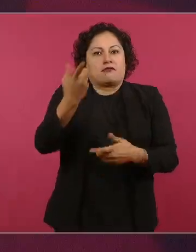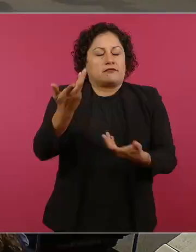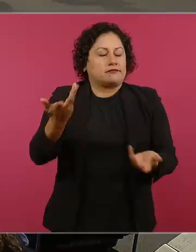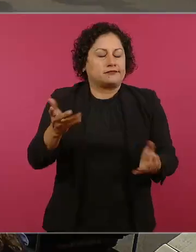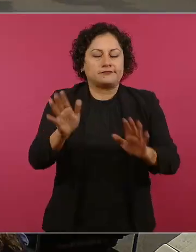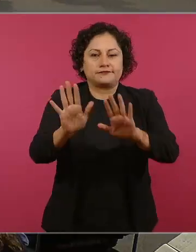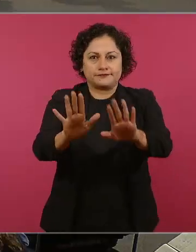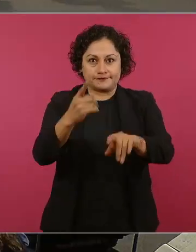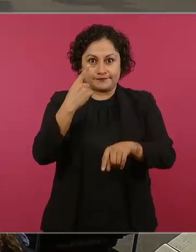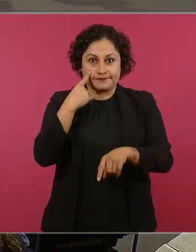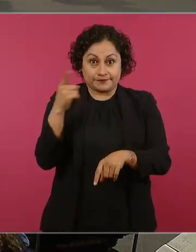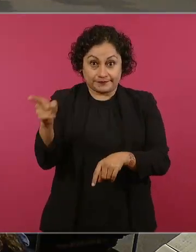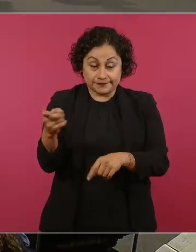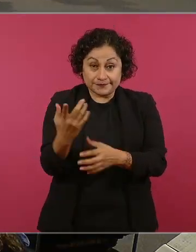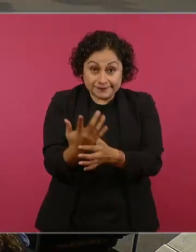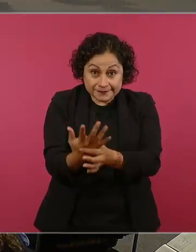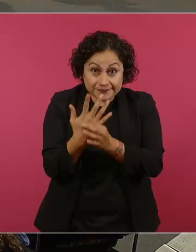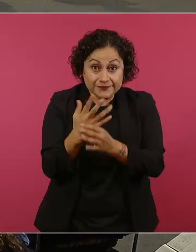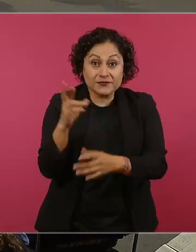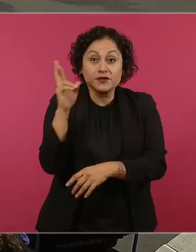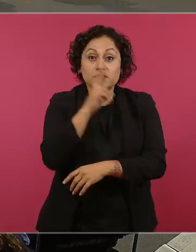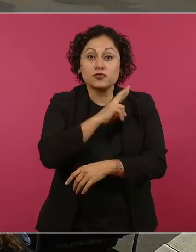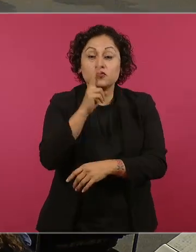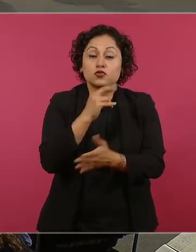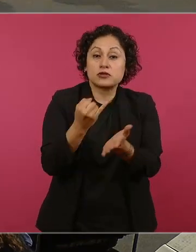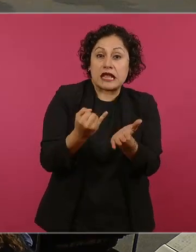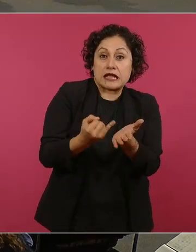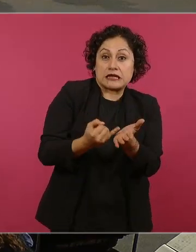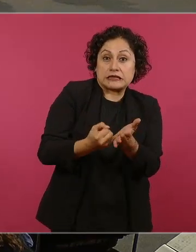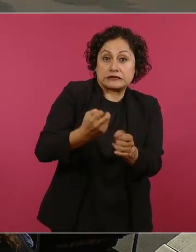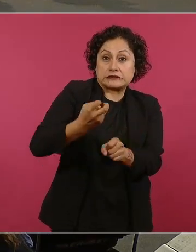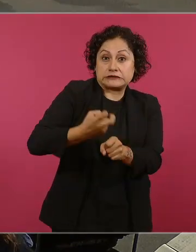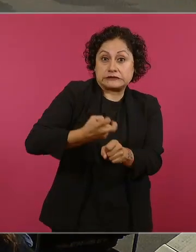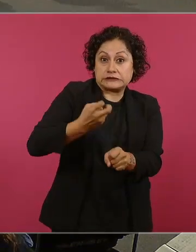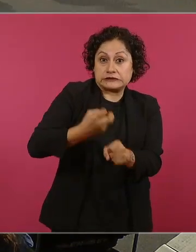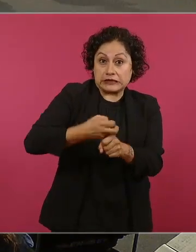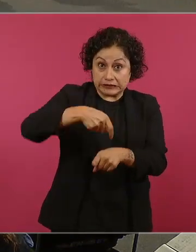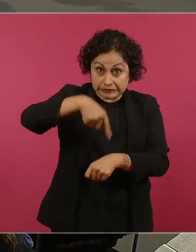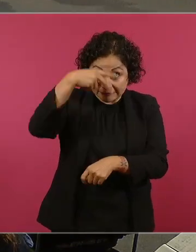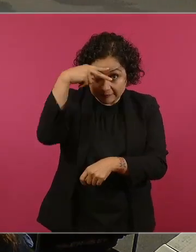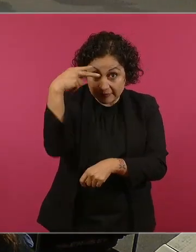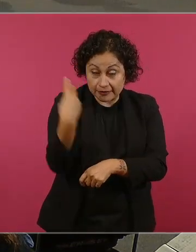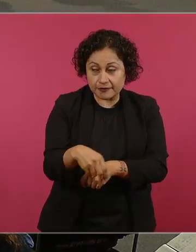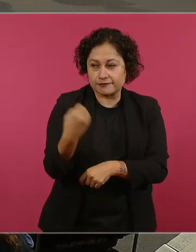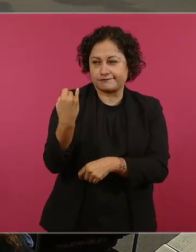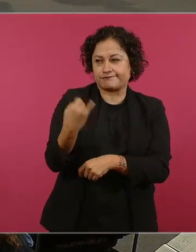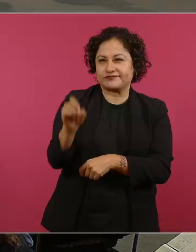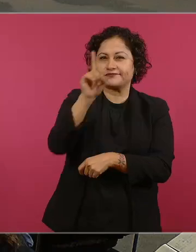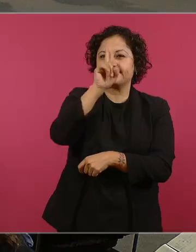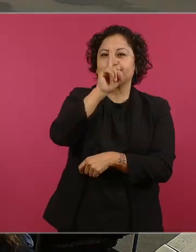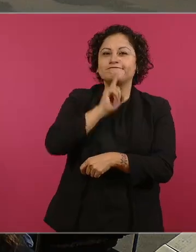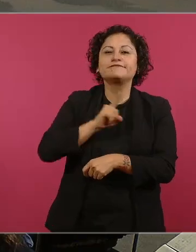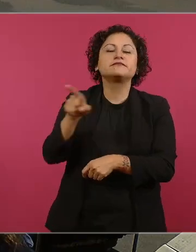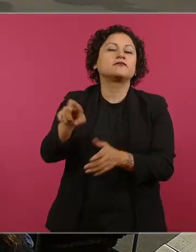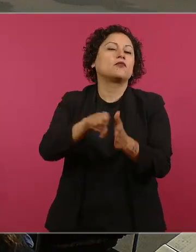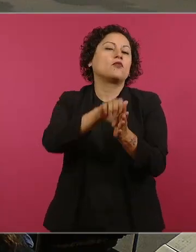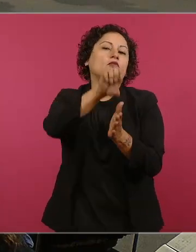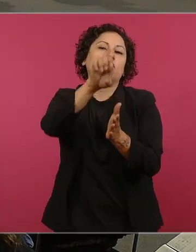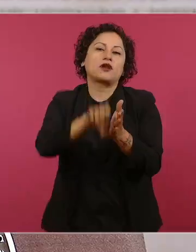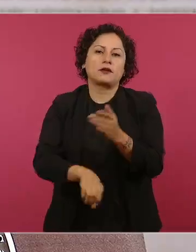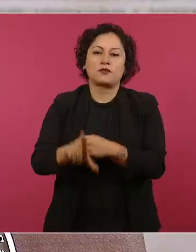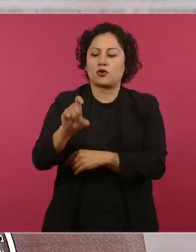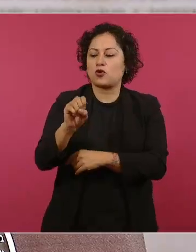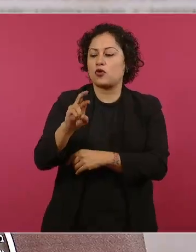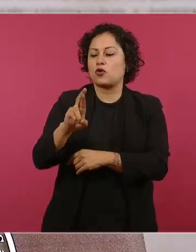aumentará aranceles de importación de cerveza en México. El Latinos de Loret de Mola, uno de los